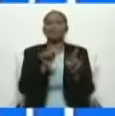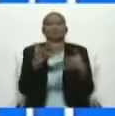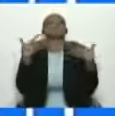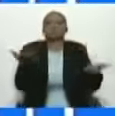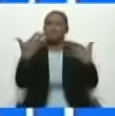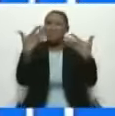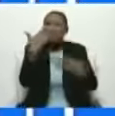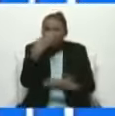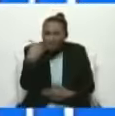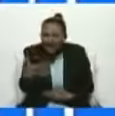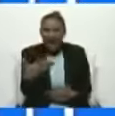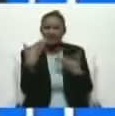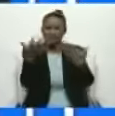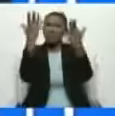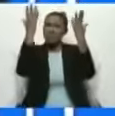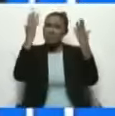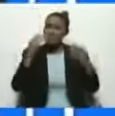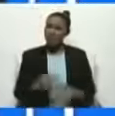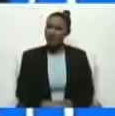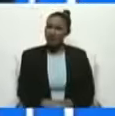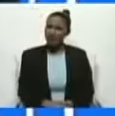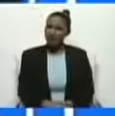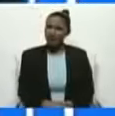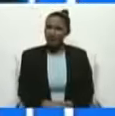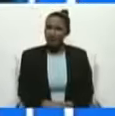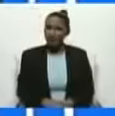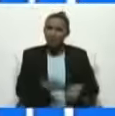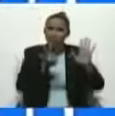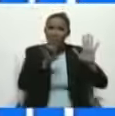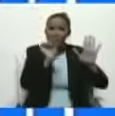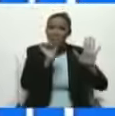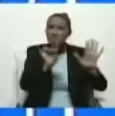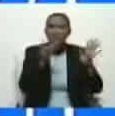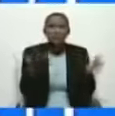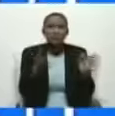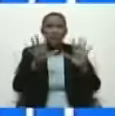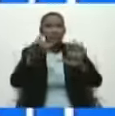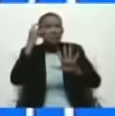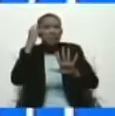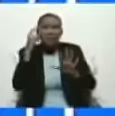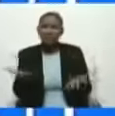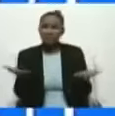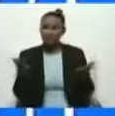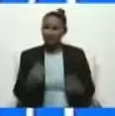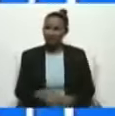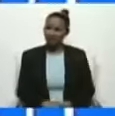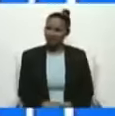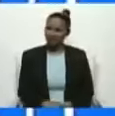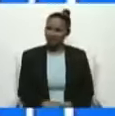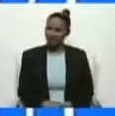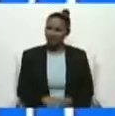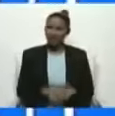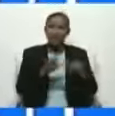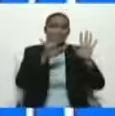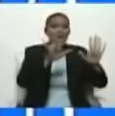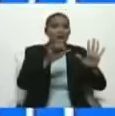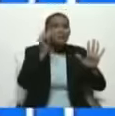tú dices que un candidato subió 9 puntos o 10 puntos en 10 días, quiere decir que está subiendo un punto por